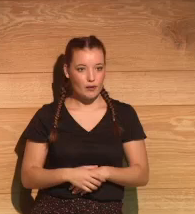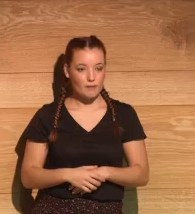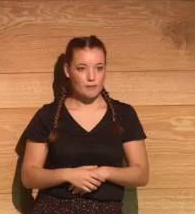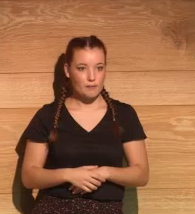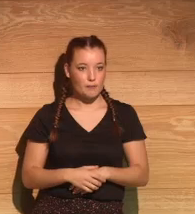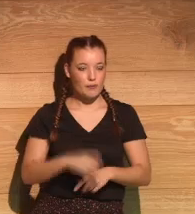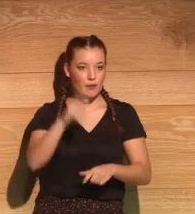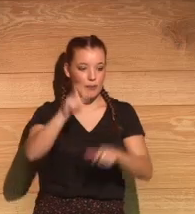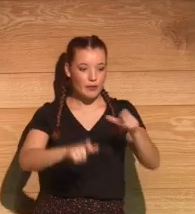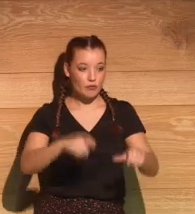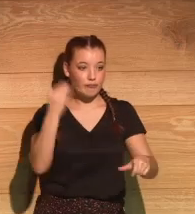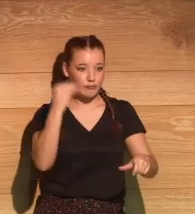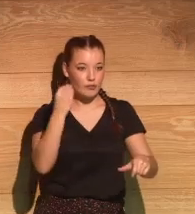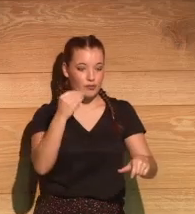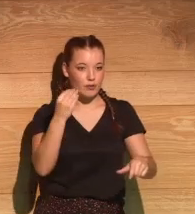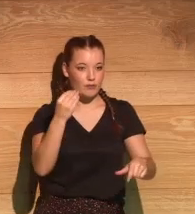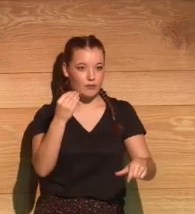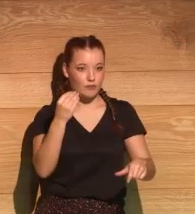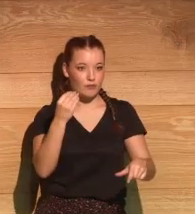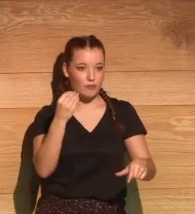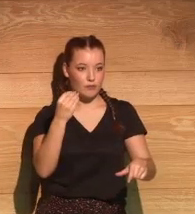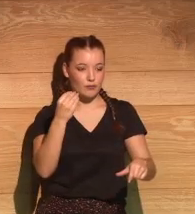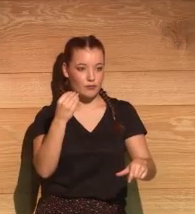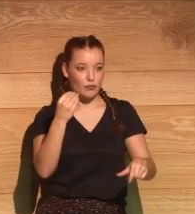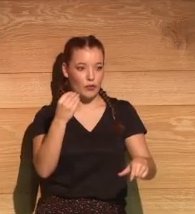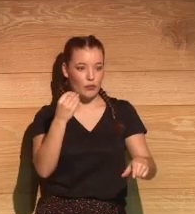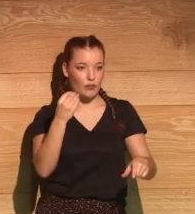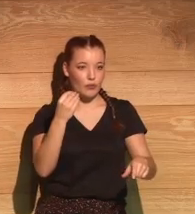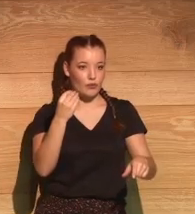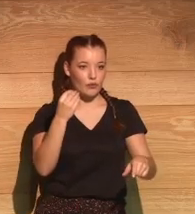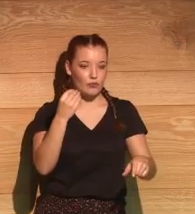en tanto que comparten